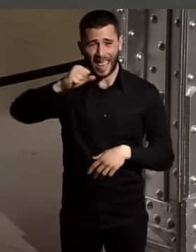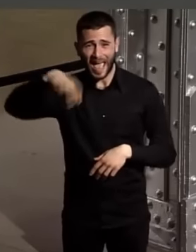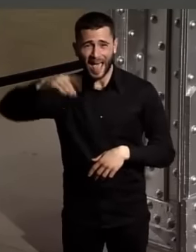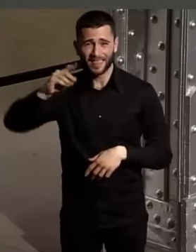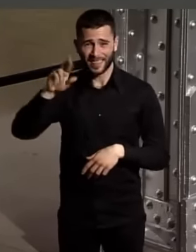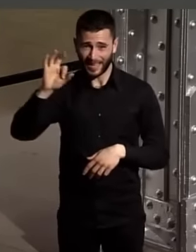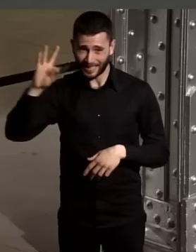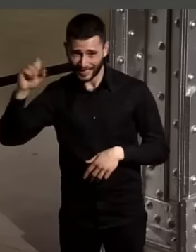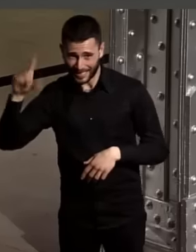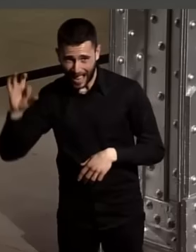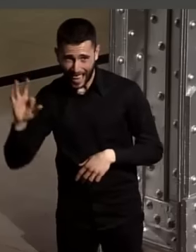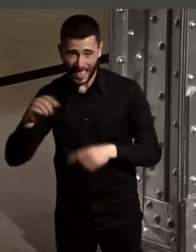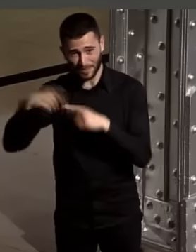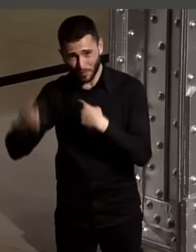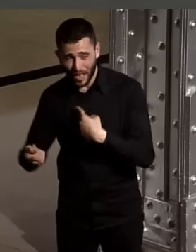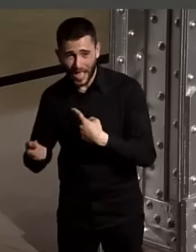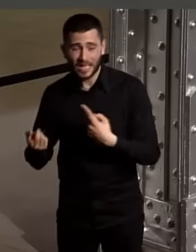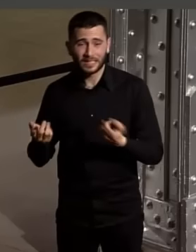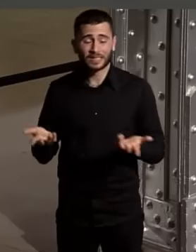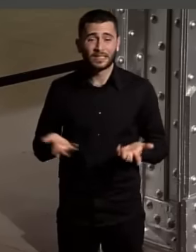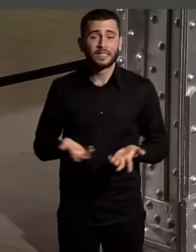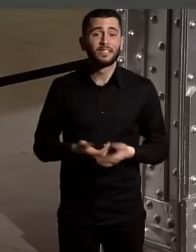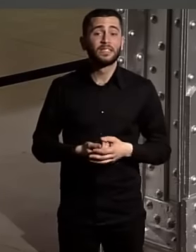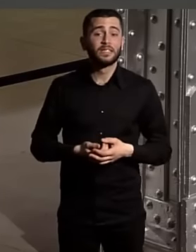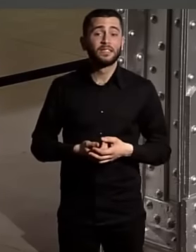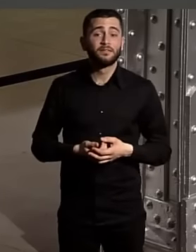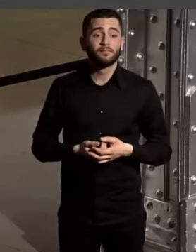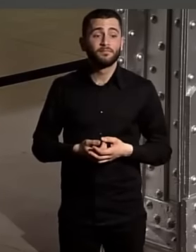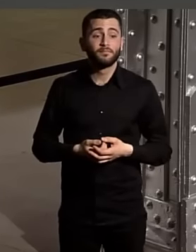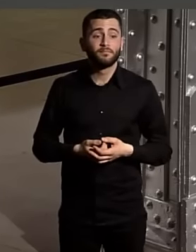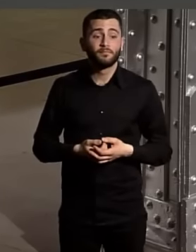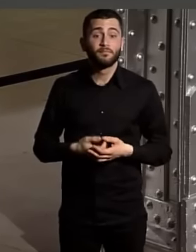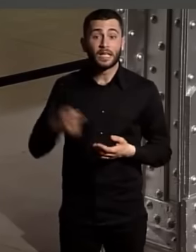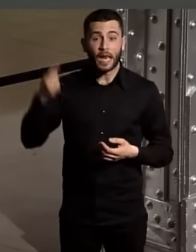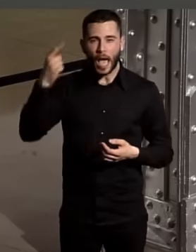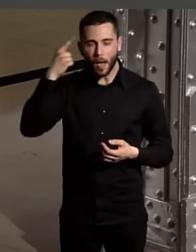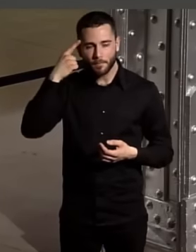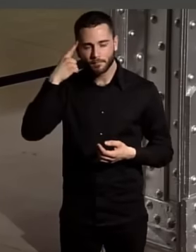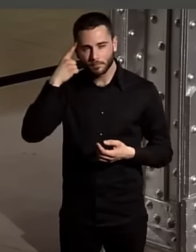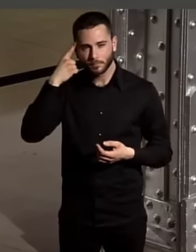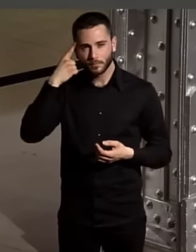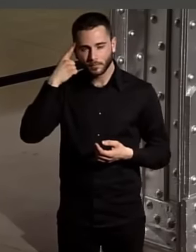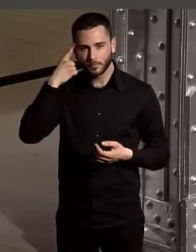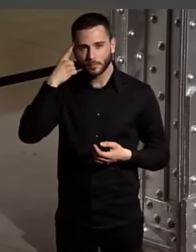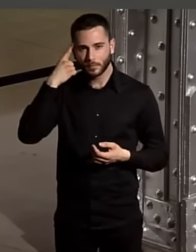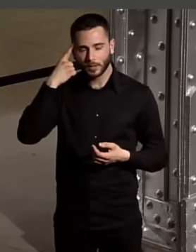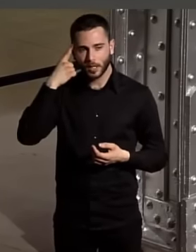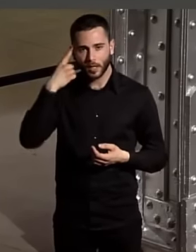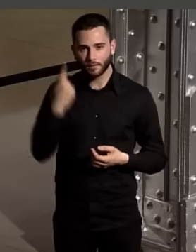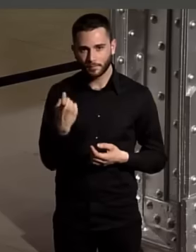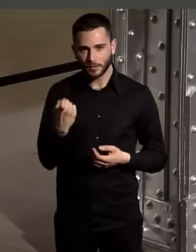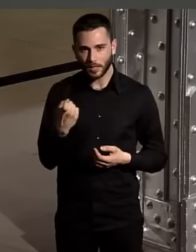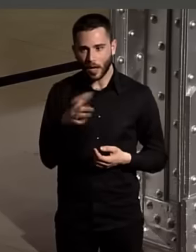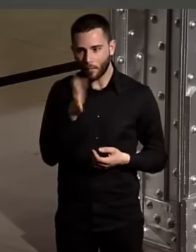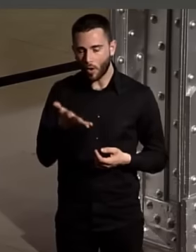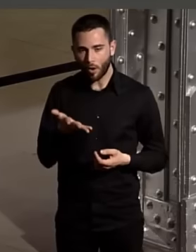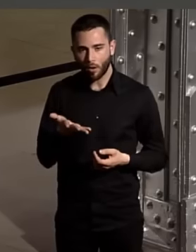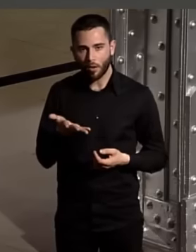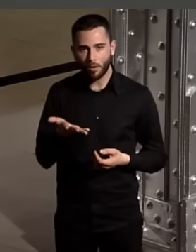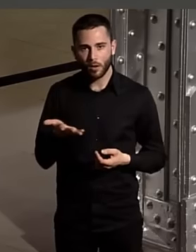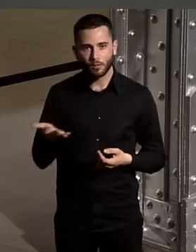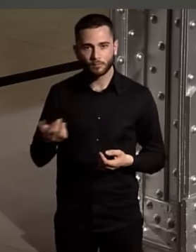los primeros homosapien que llegaron allá y y y la mente que se requería para para para querer dejar